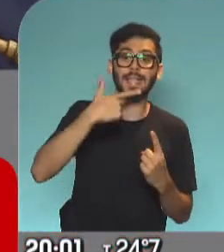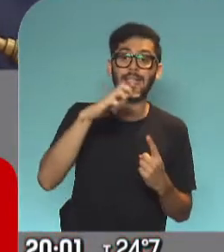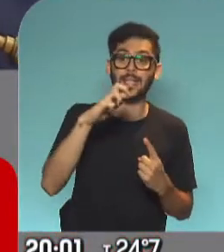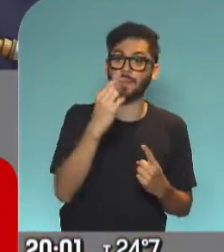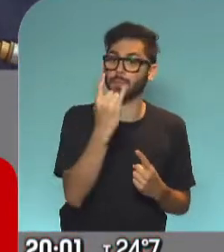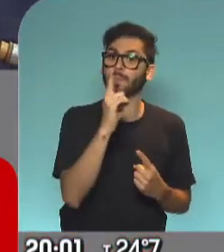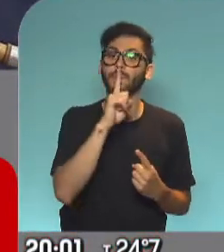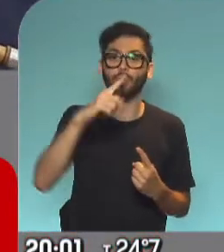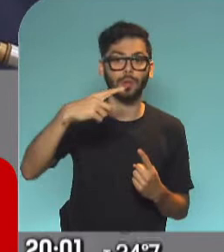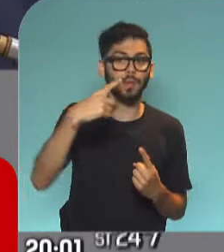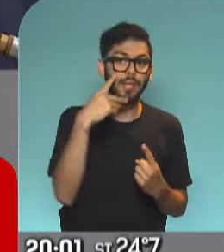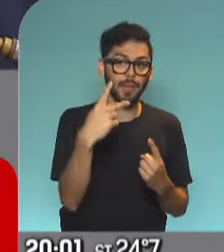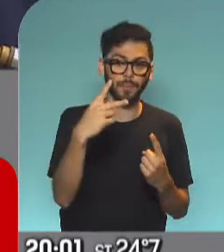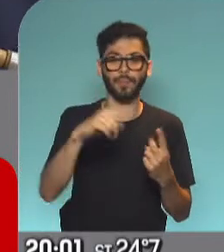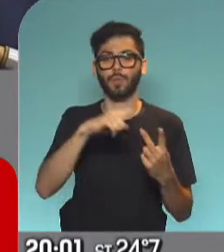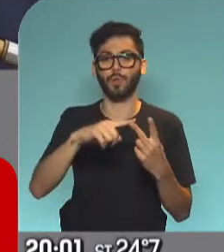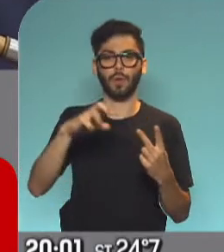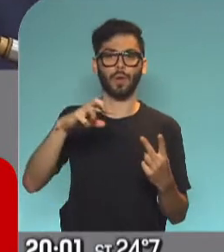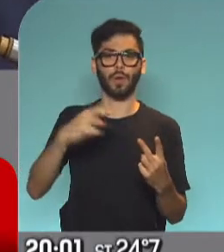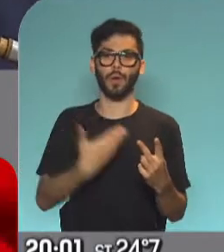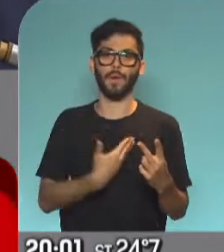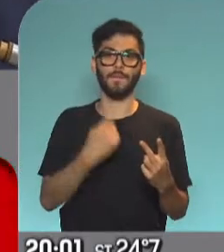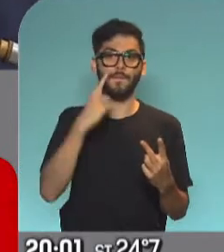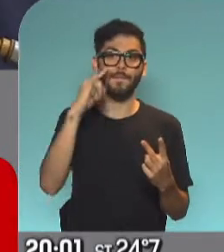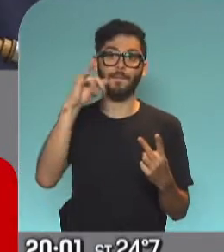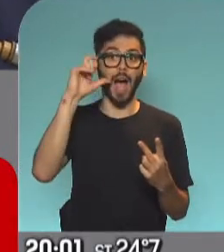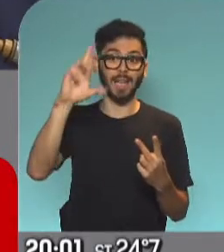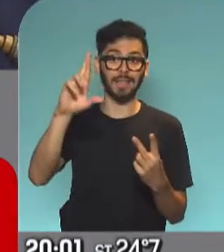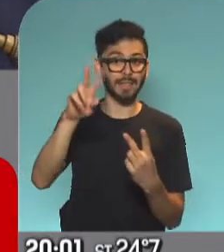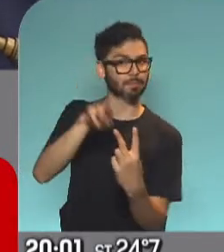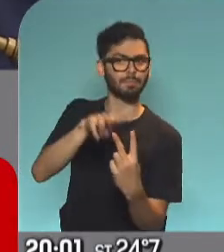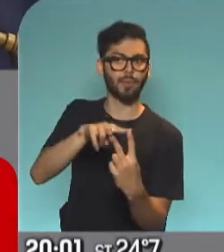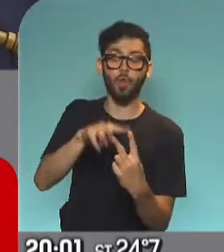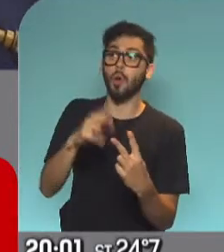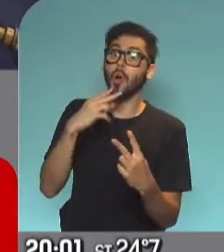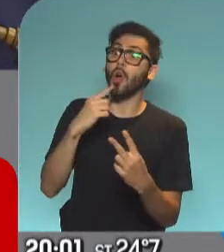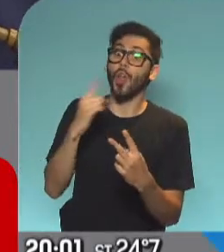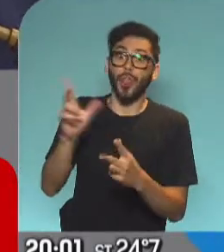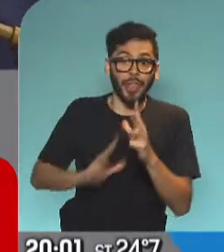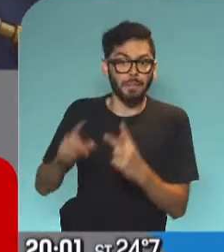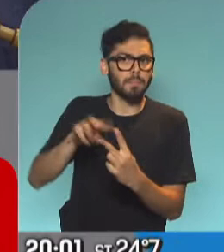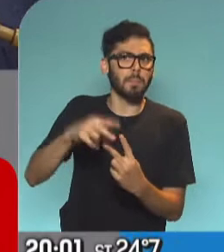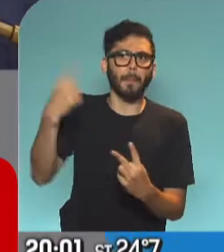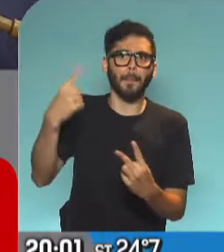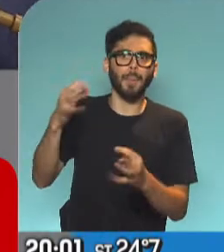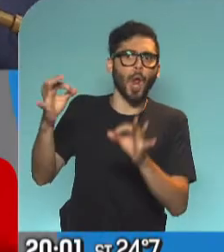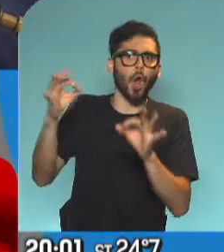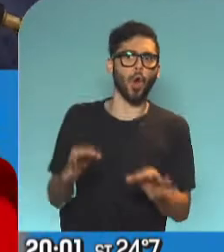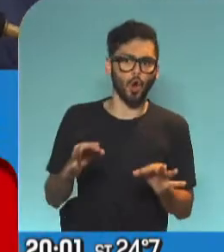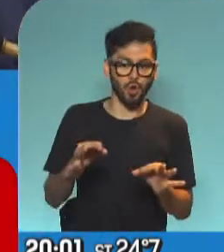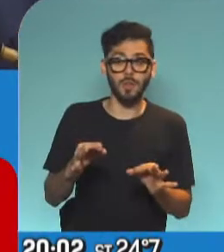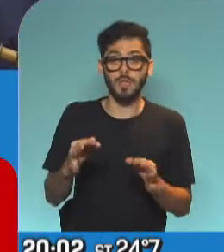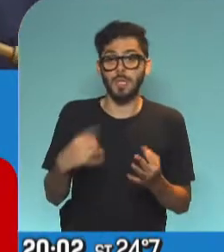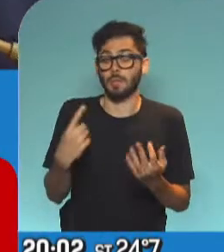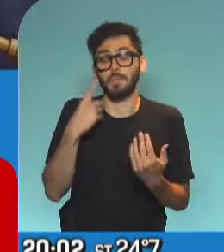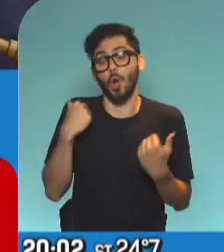la de Pfizer. Son las 2 primeras que han dicho los proveedores que estarían y por supuesto nosotros siempre hemos valorado la